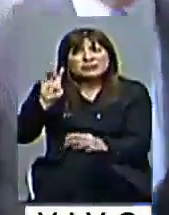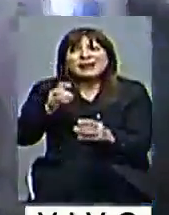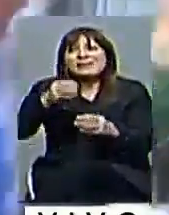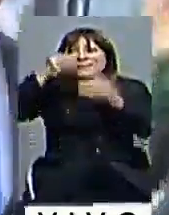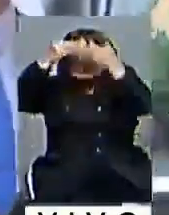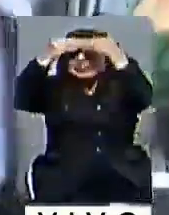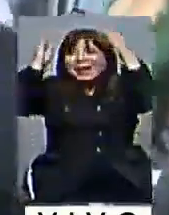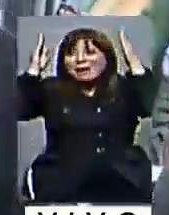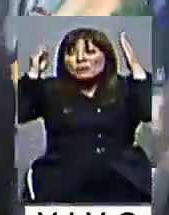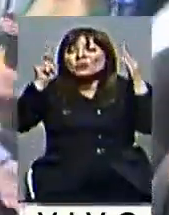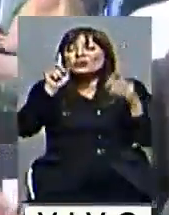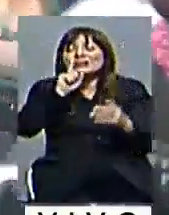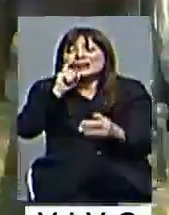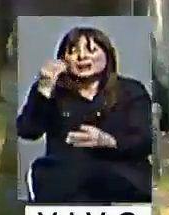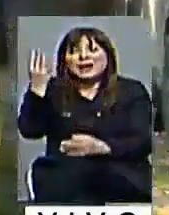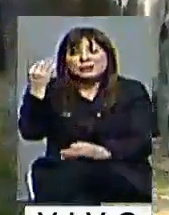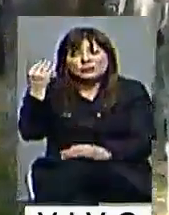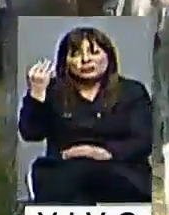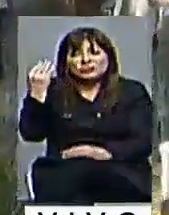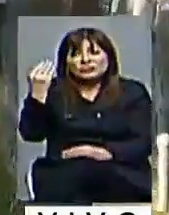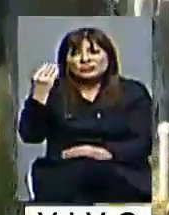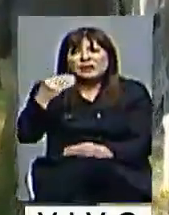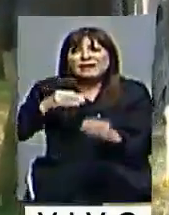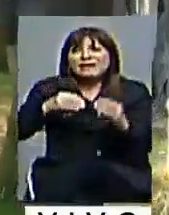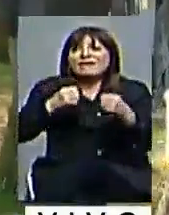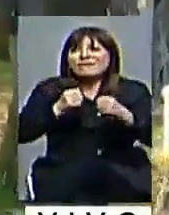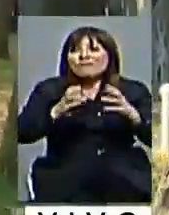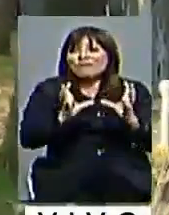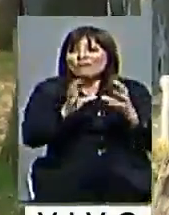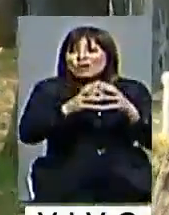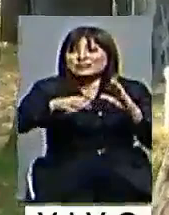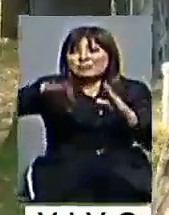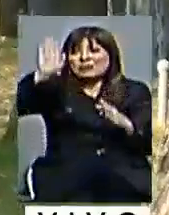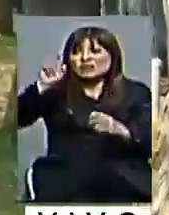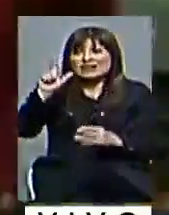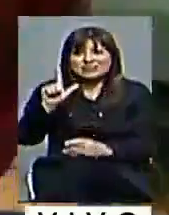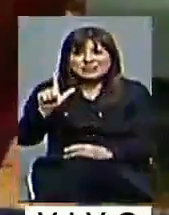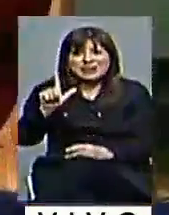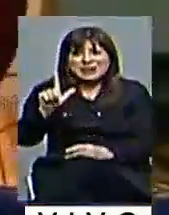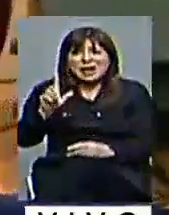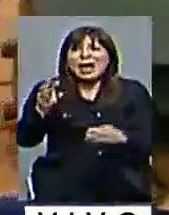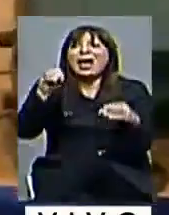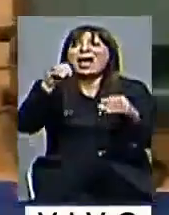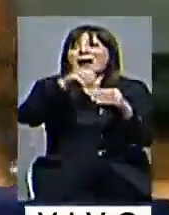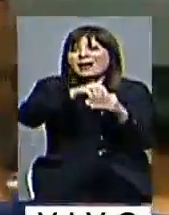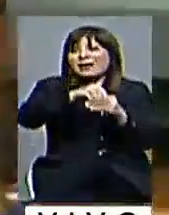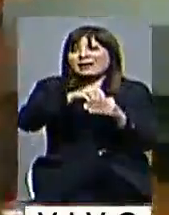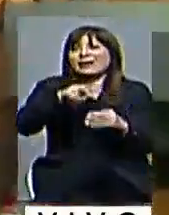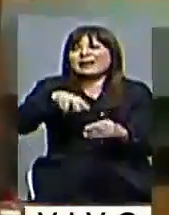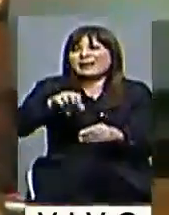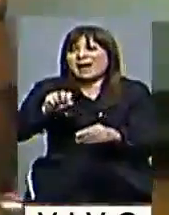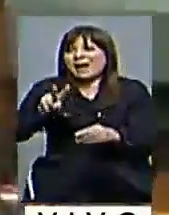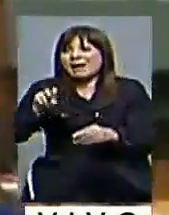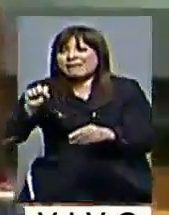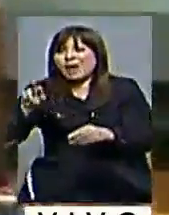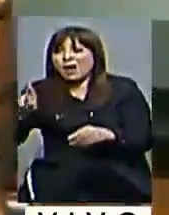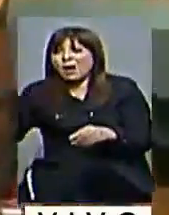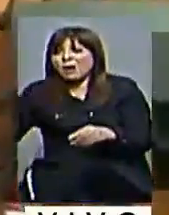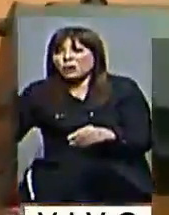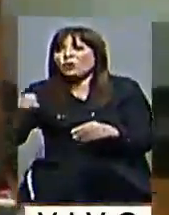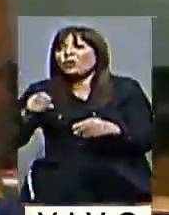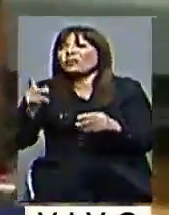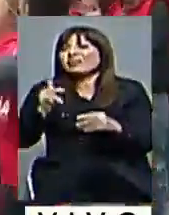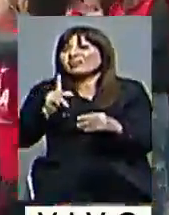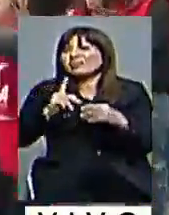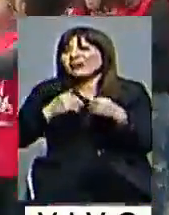tiene 14, más la fuerza de mayoría que tiene 7, agrégale a Navarro, agrégale al PRO, agrégale a la Democracia